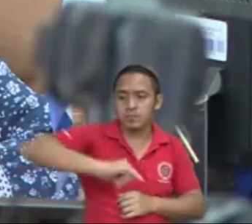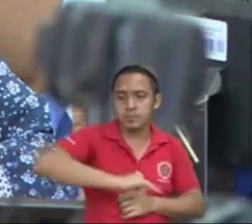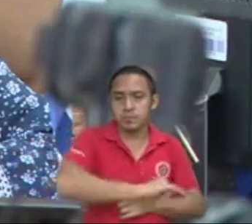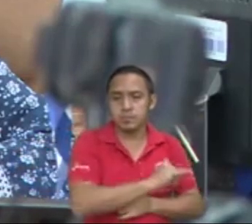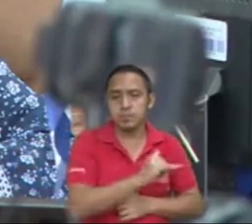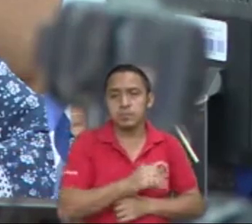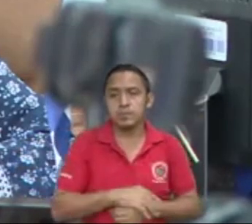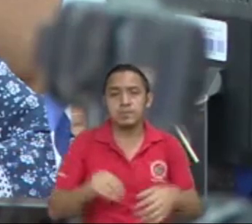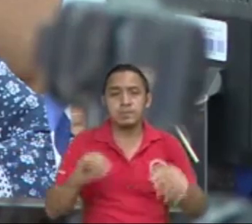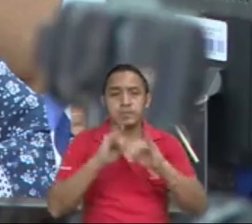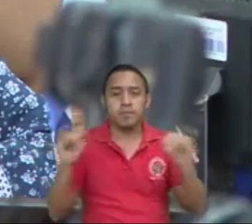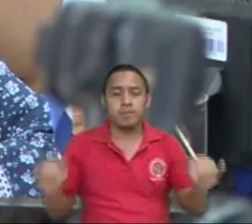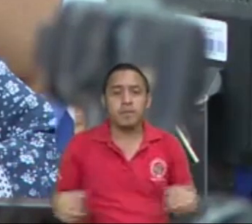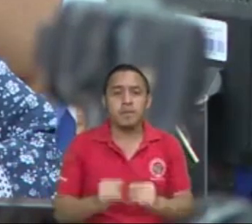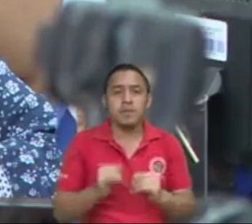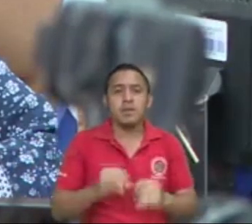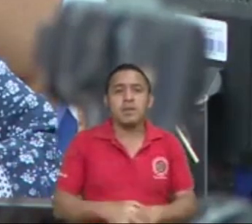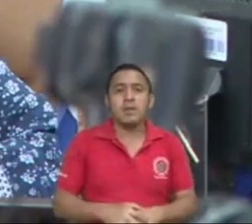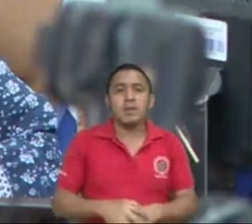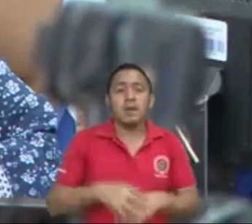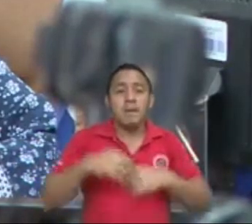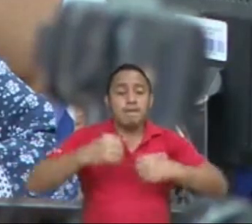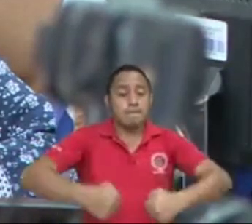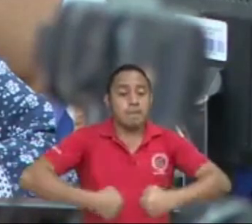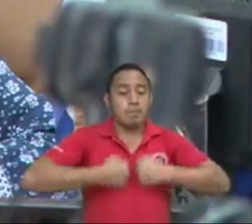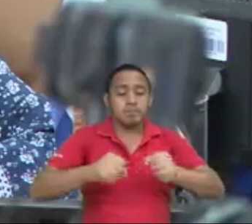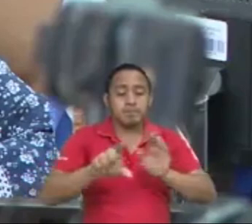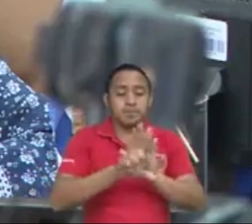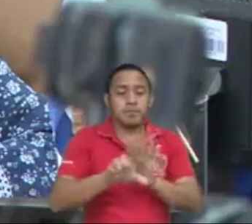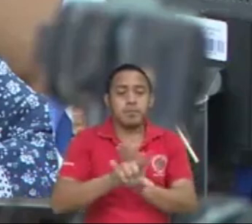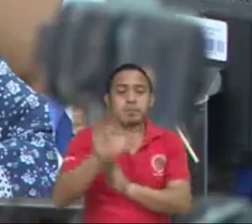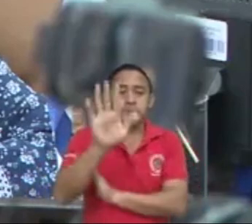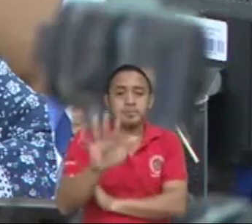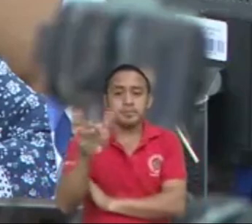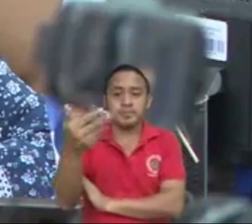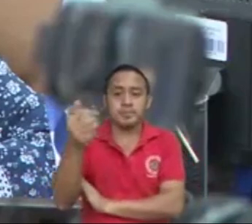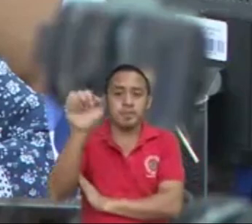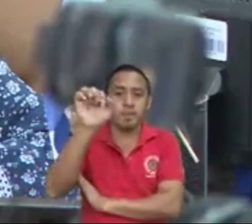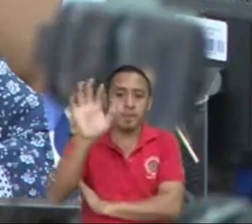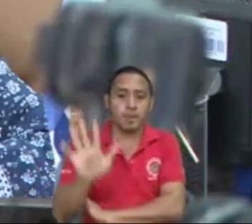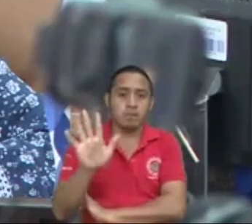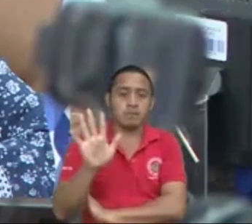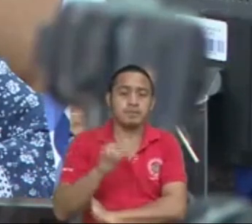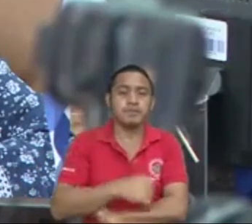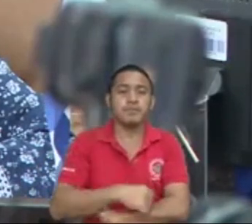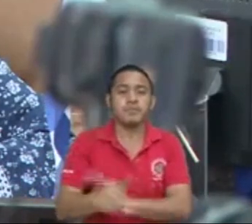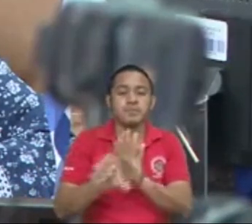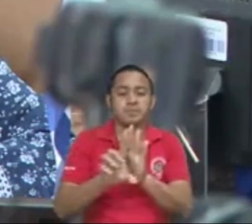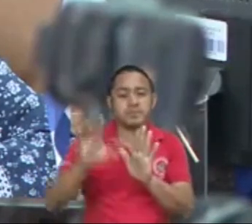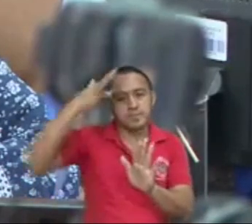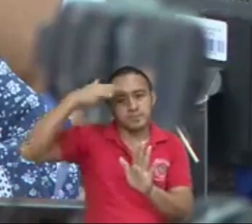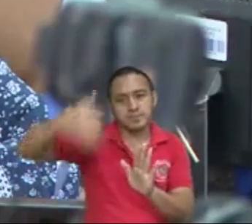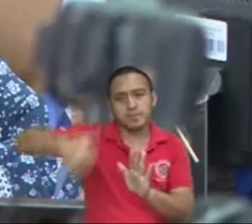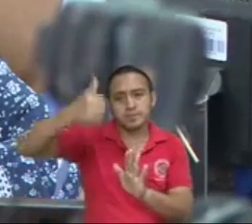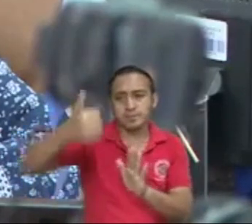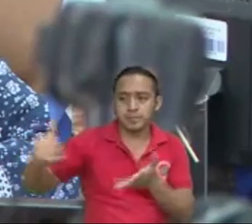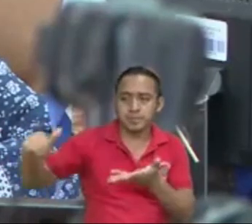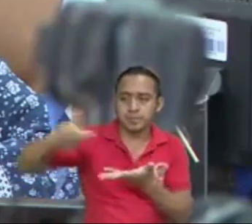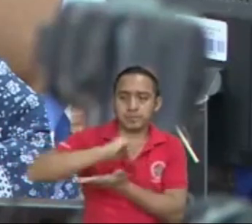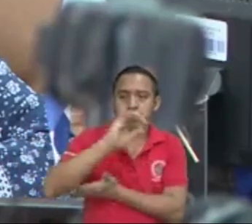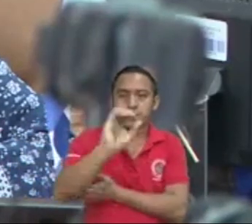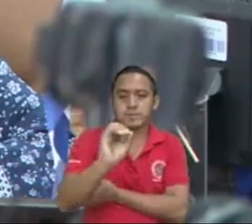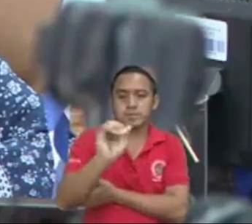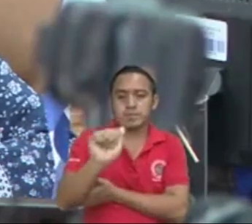aéreo civil internacional. Fortalece la ley número 595, Ley General de